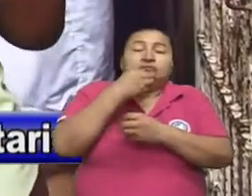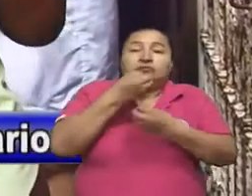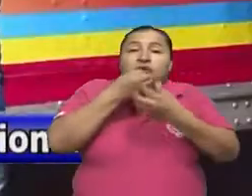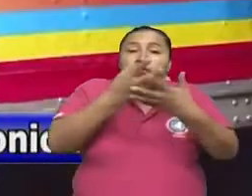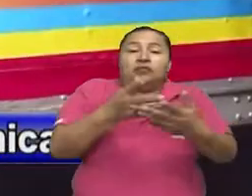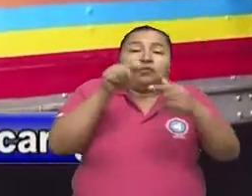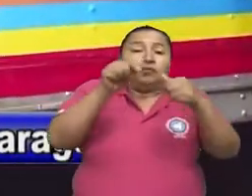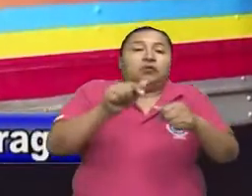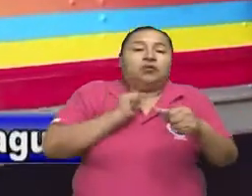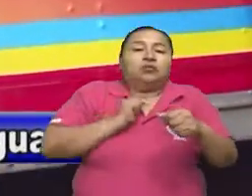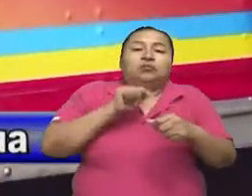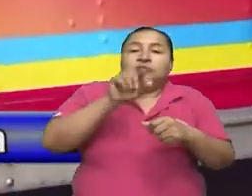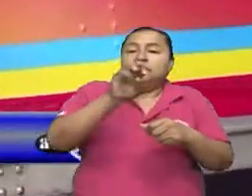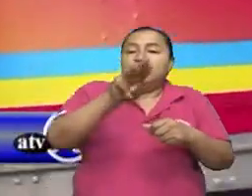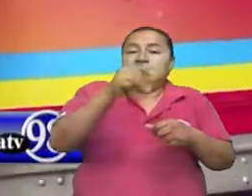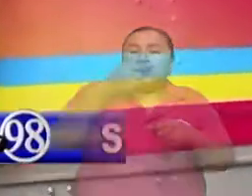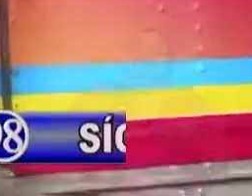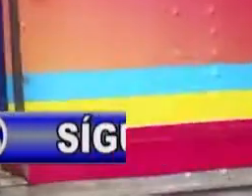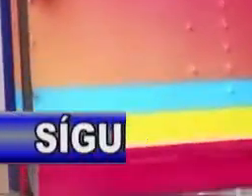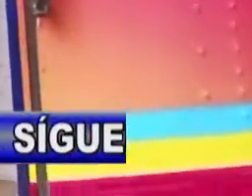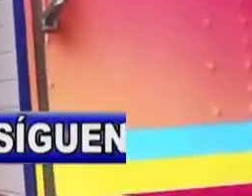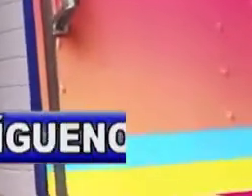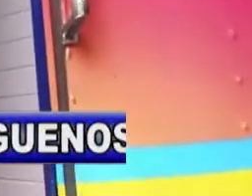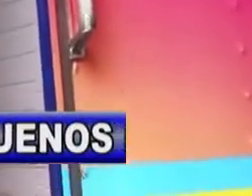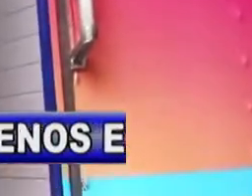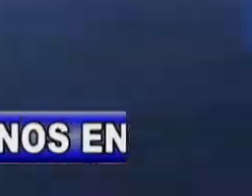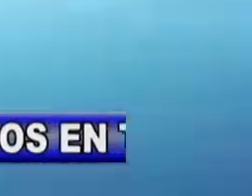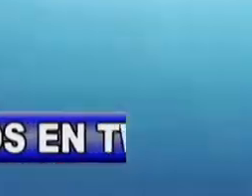parlamentario, les informó Miguel Carranza Mena.